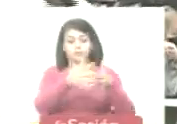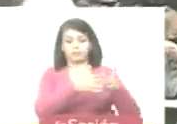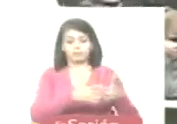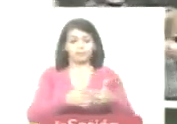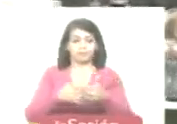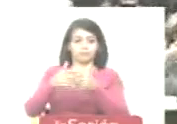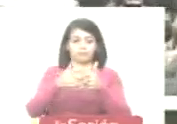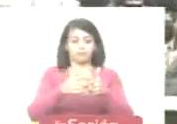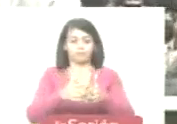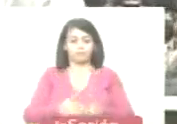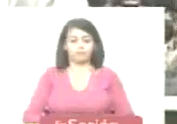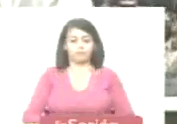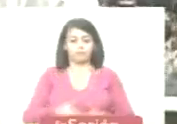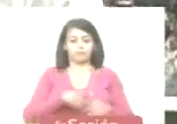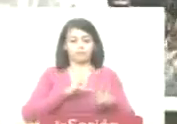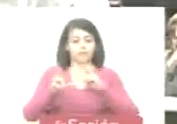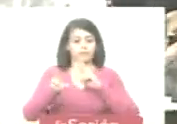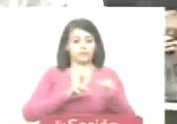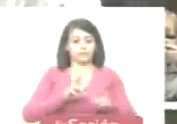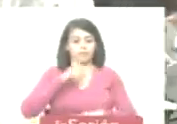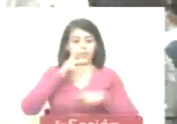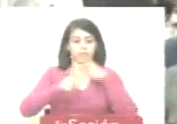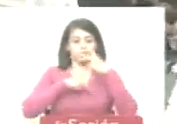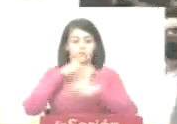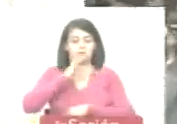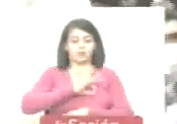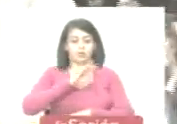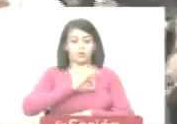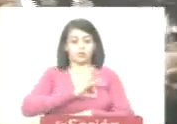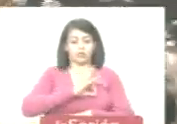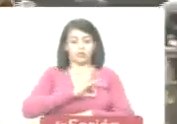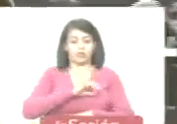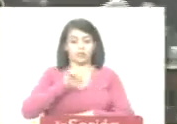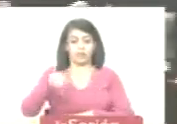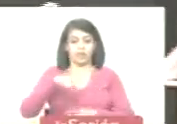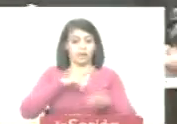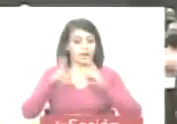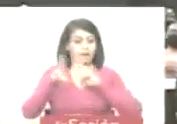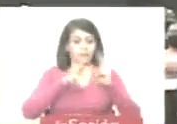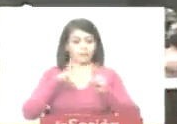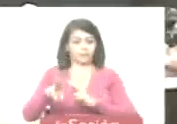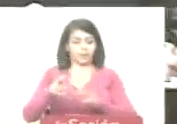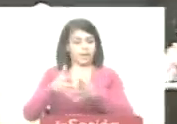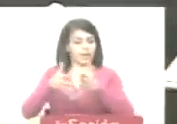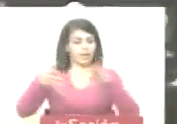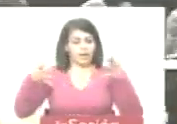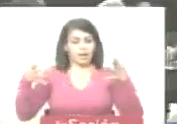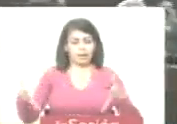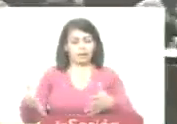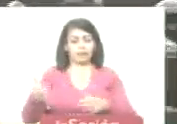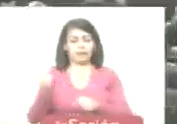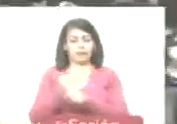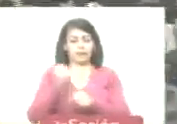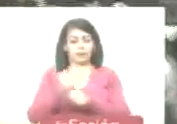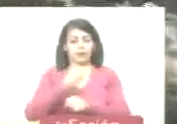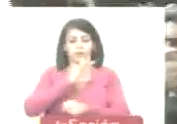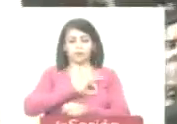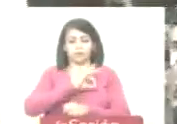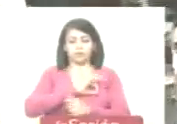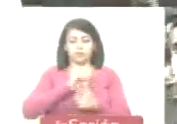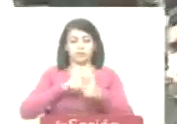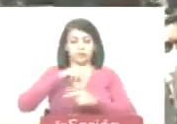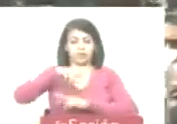yanqui. Y en relación a las políticas sociales, y en relación a la gigantesca obra social